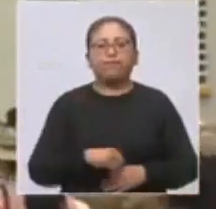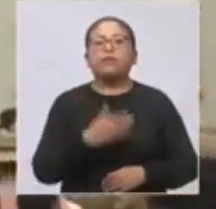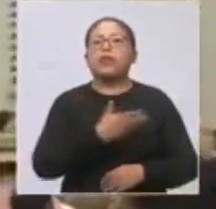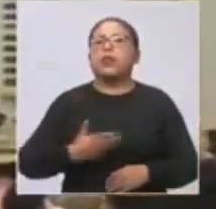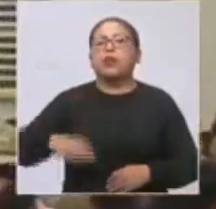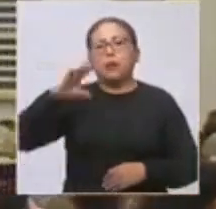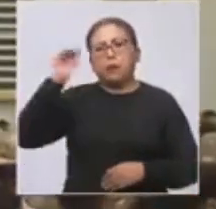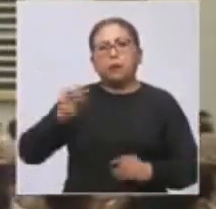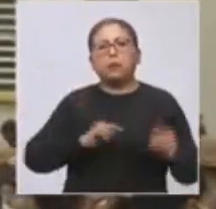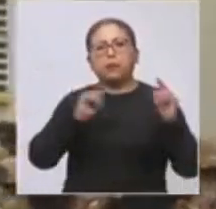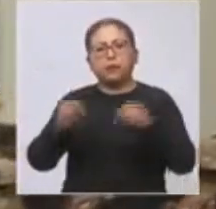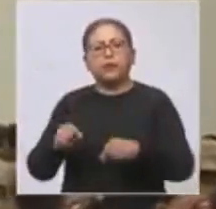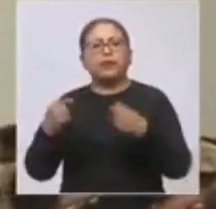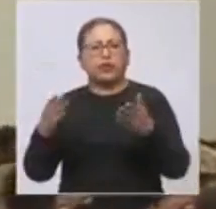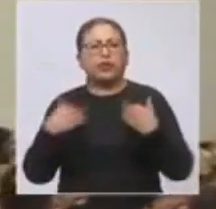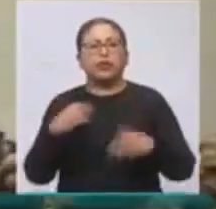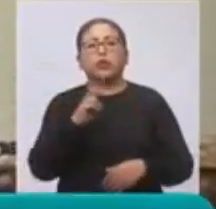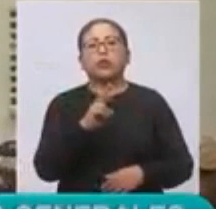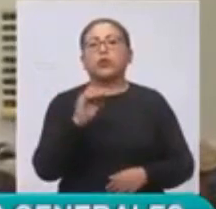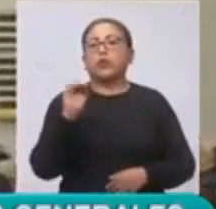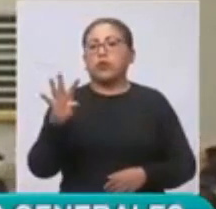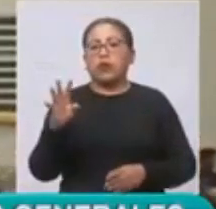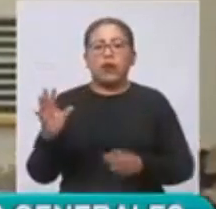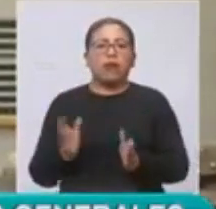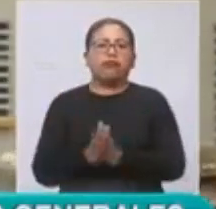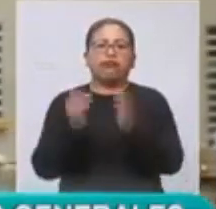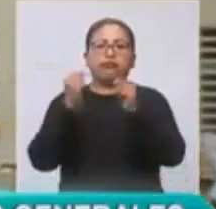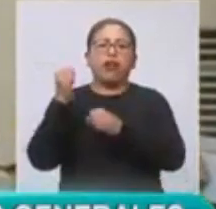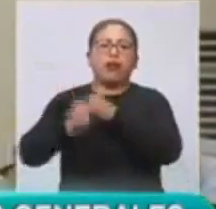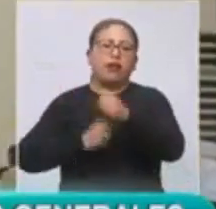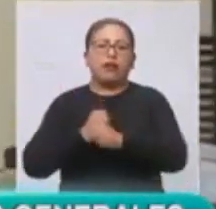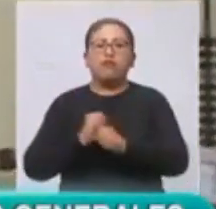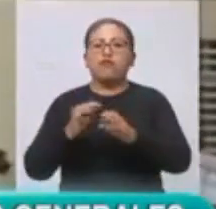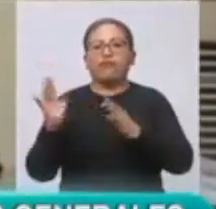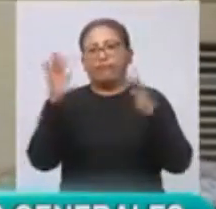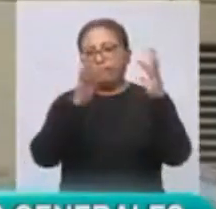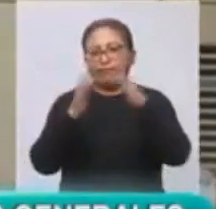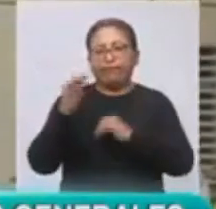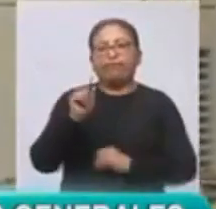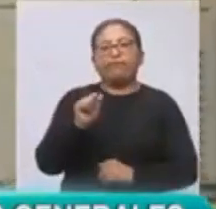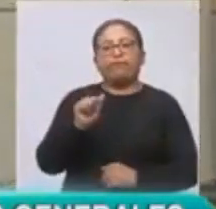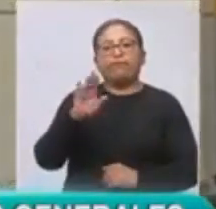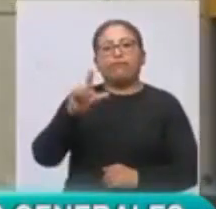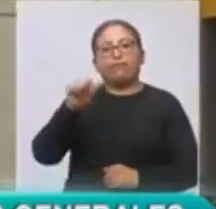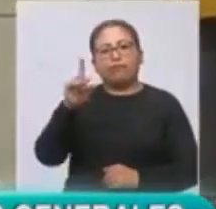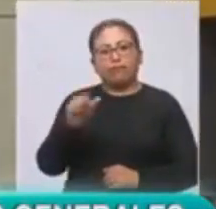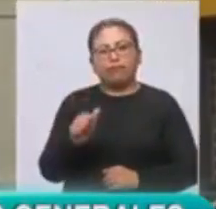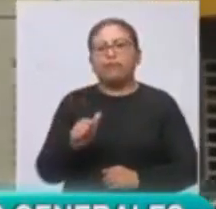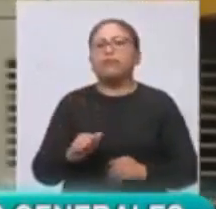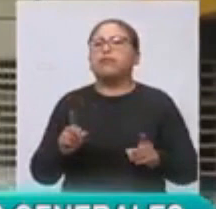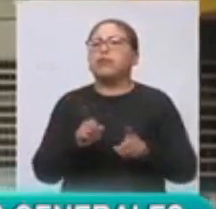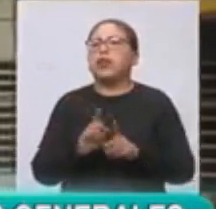presidente ha estado presente conmemorando estos 204 años de la Batalla de la Tablada, hablando un poco también sobre las